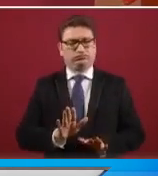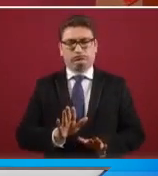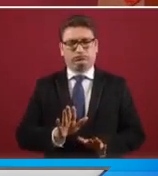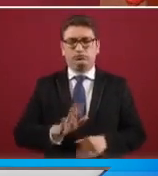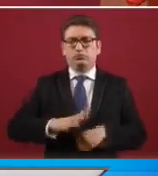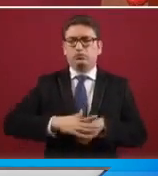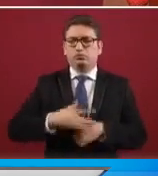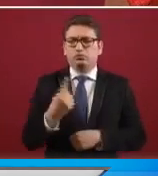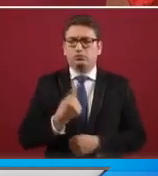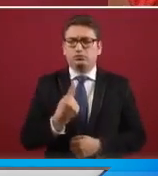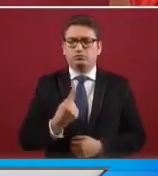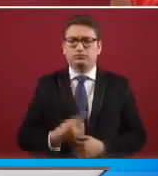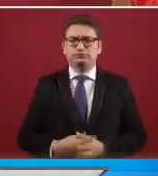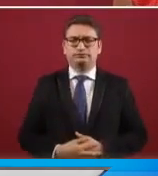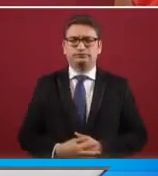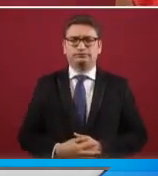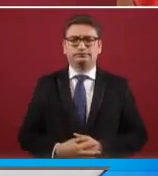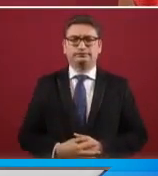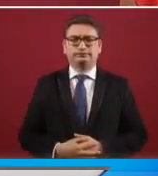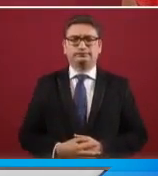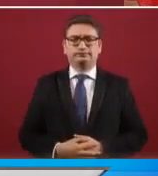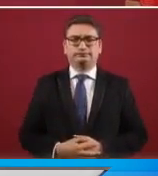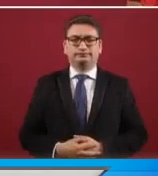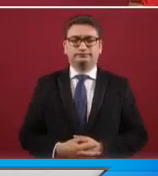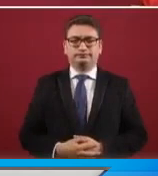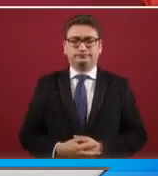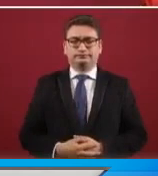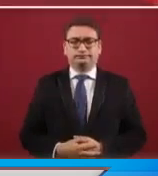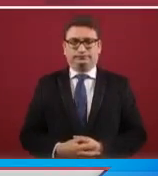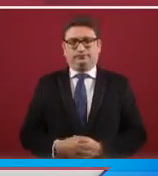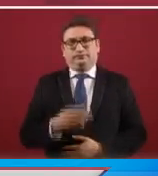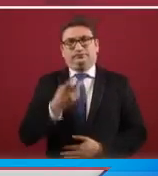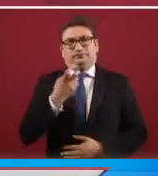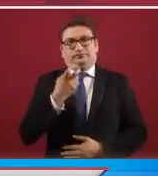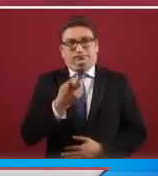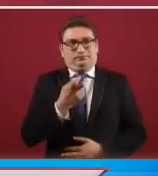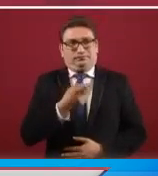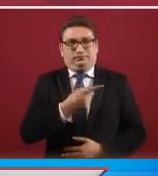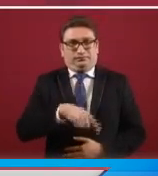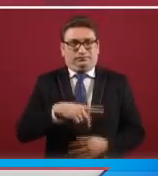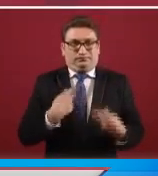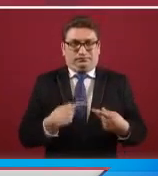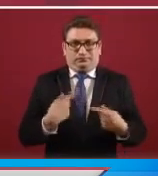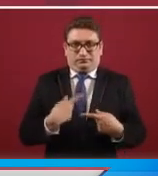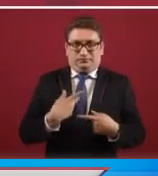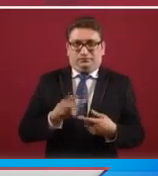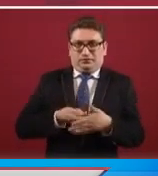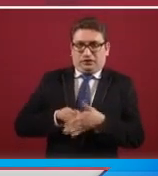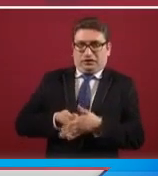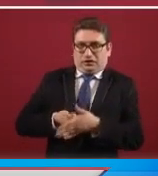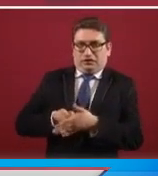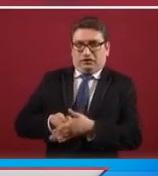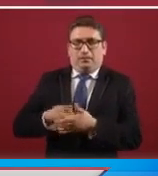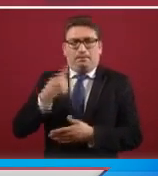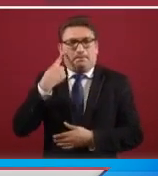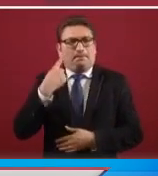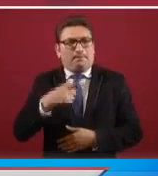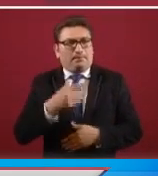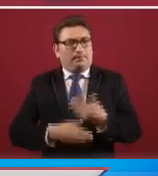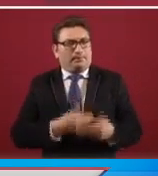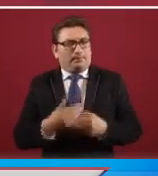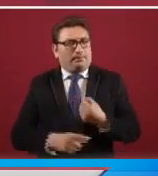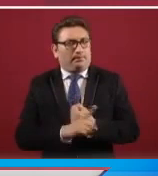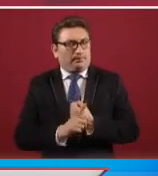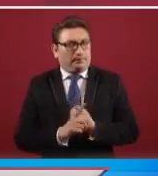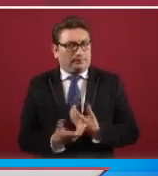los 43 normalistas desaparecidos. Los mismos padres de familia se deslindaron de 8 encapuchados que realizaron actos violentos que nada tiene